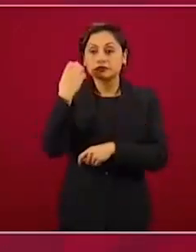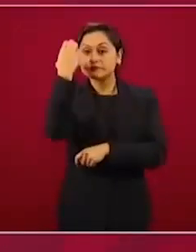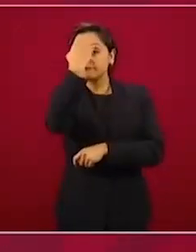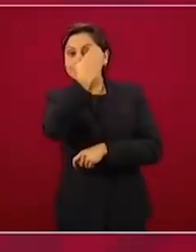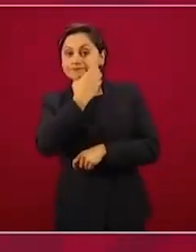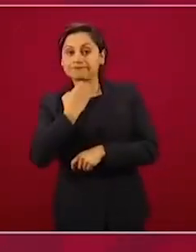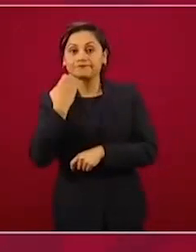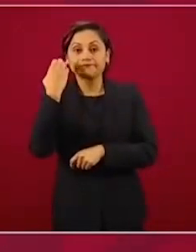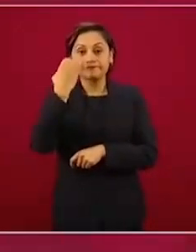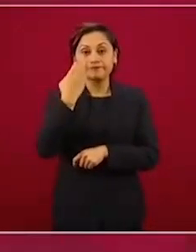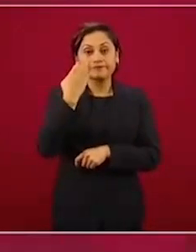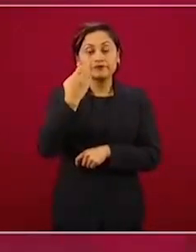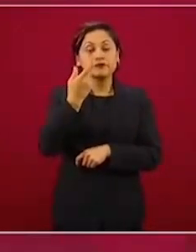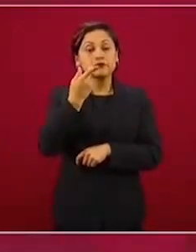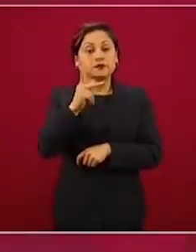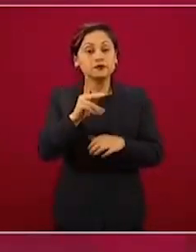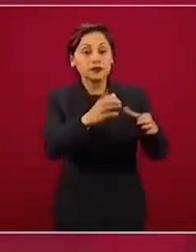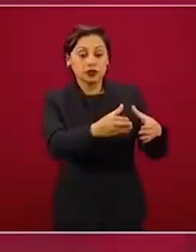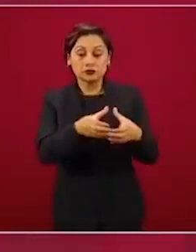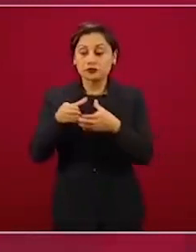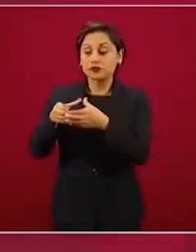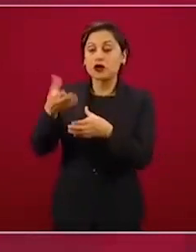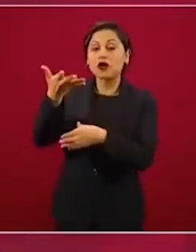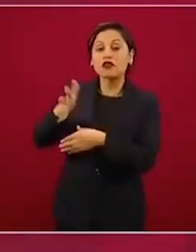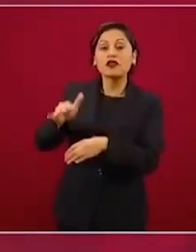entran 10,000.